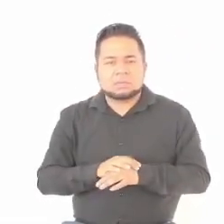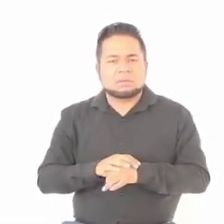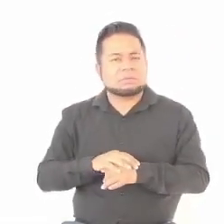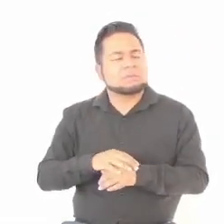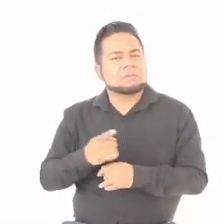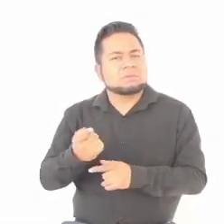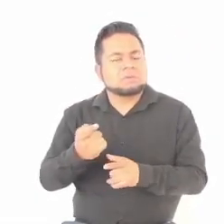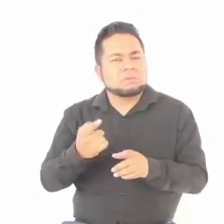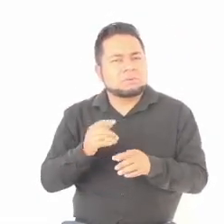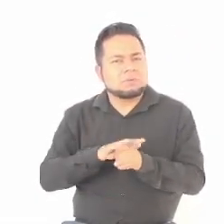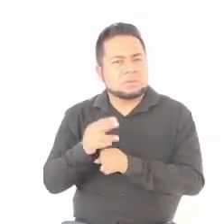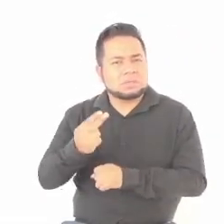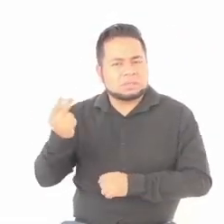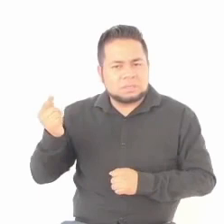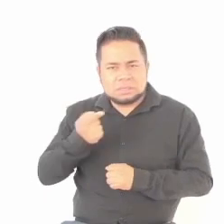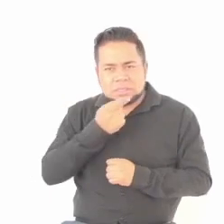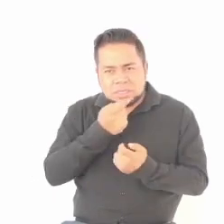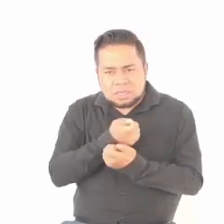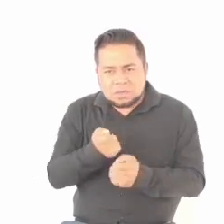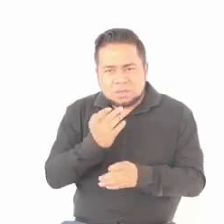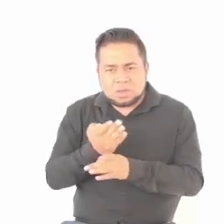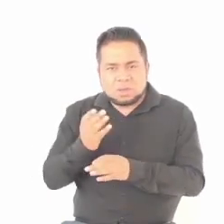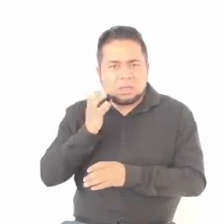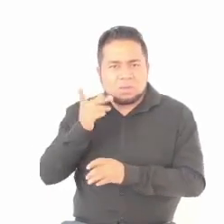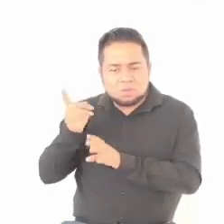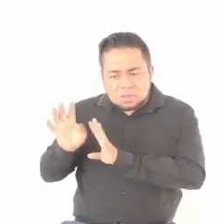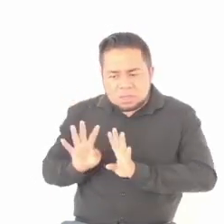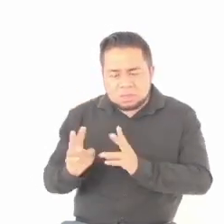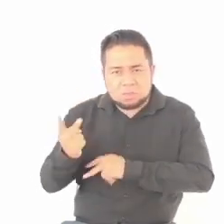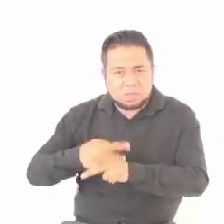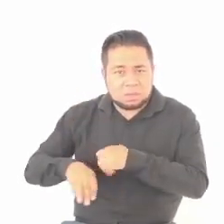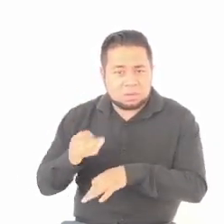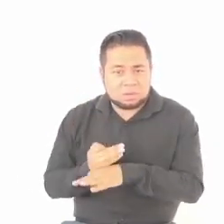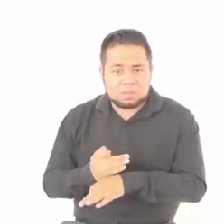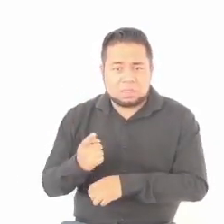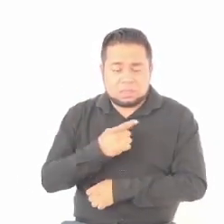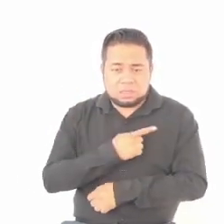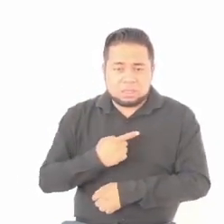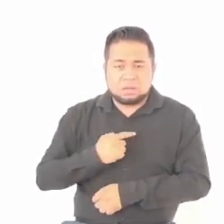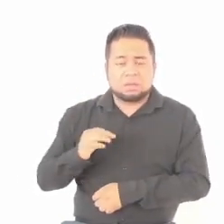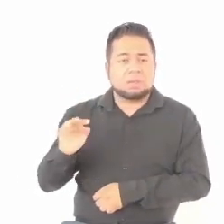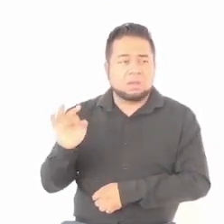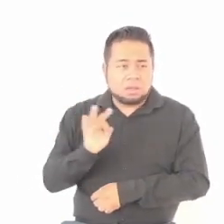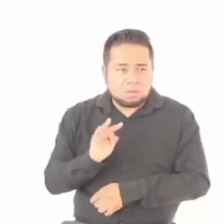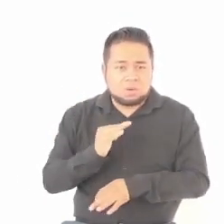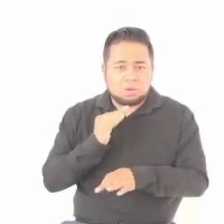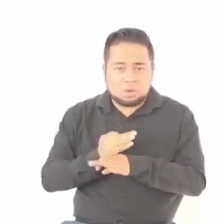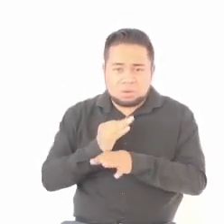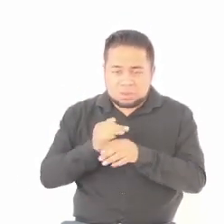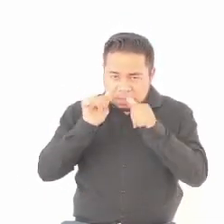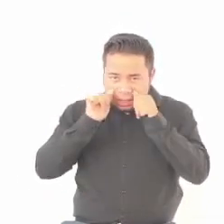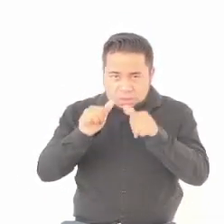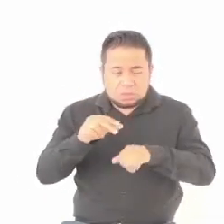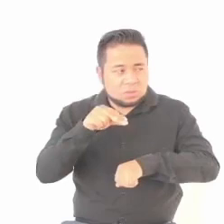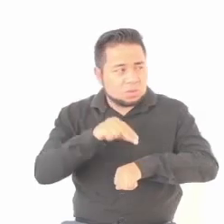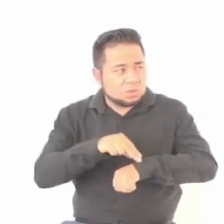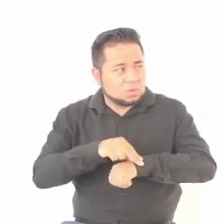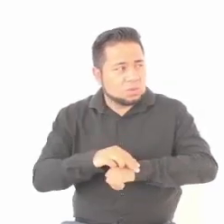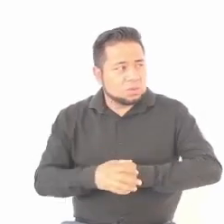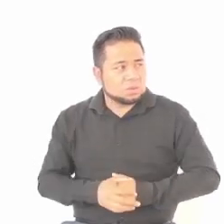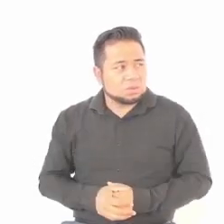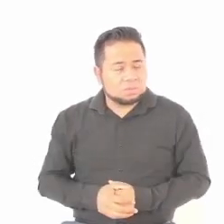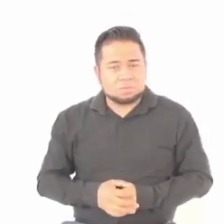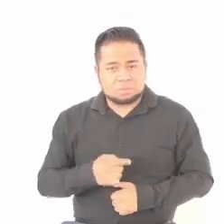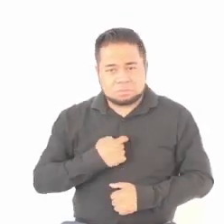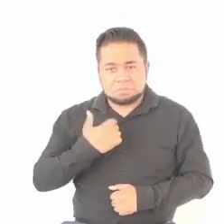necesidad de que estos niños estén en este Congreso ahorita, cuando deberían estar recibiendo atención médica?